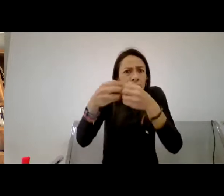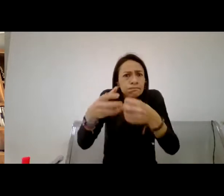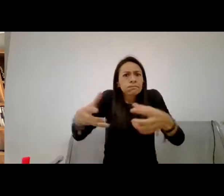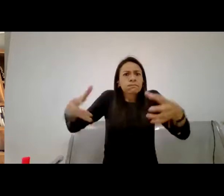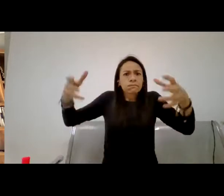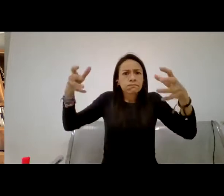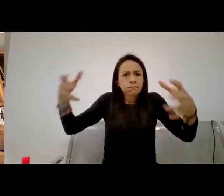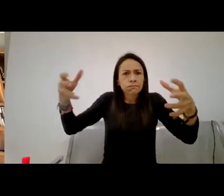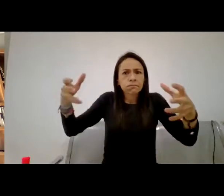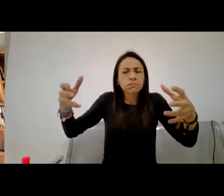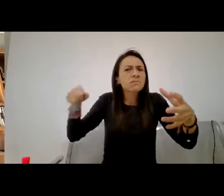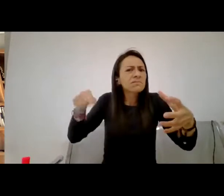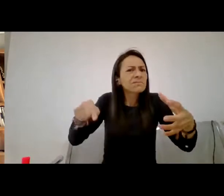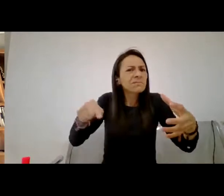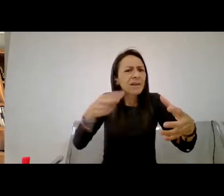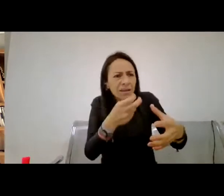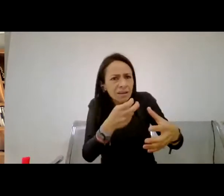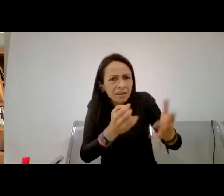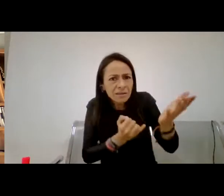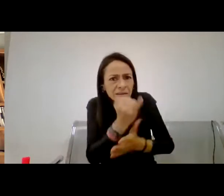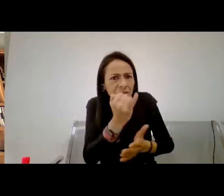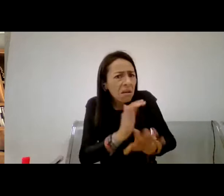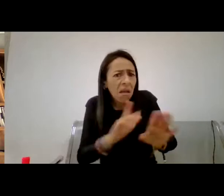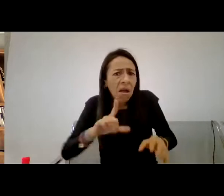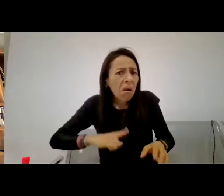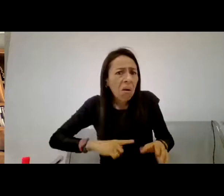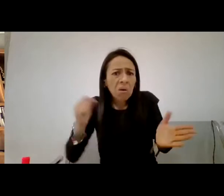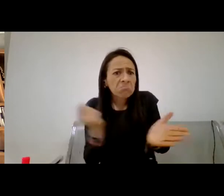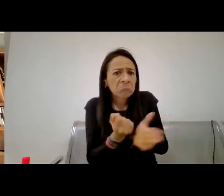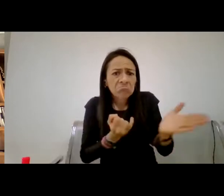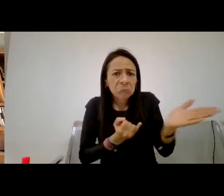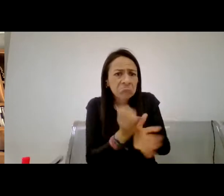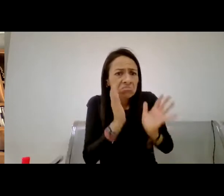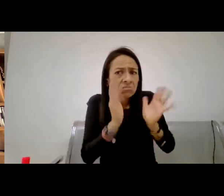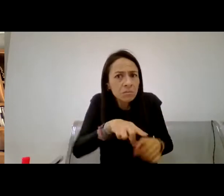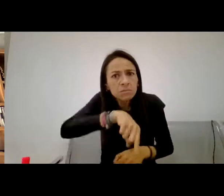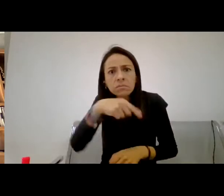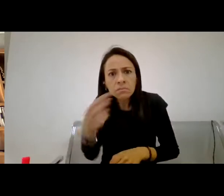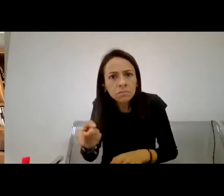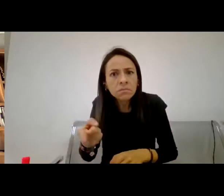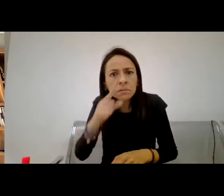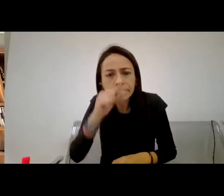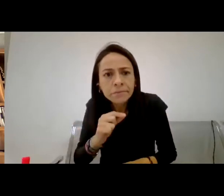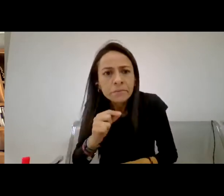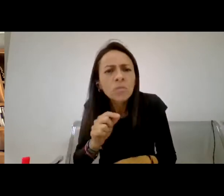Bien, a ver, trato de responder algunas y algunas de las que veo en el